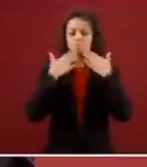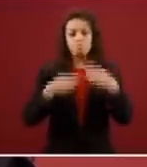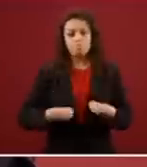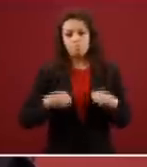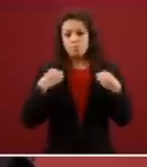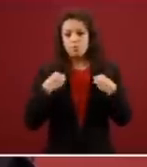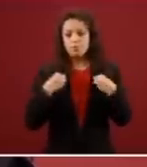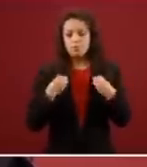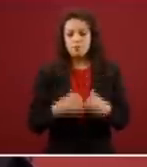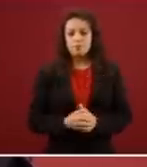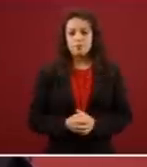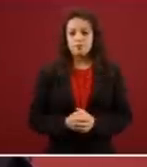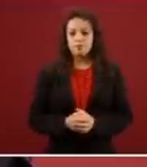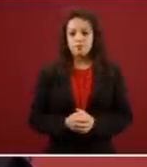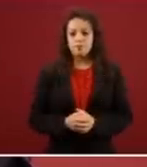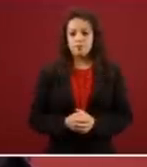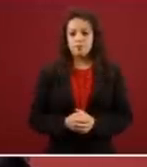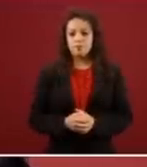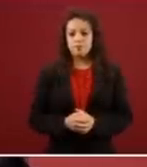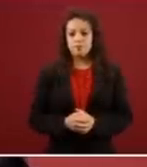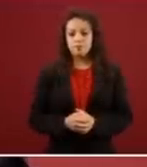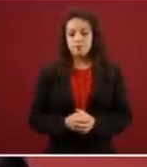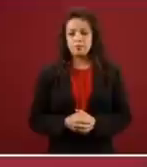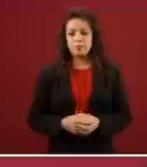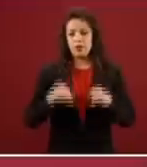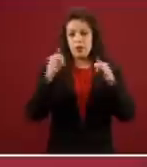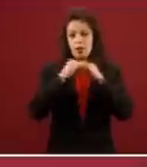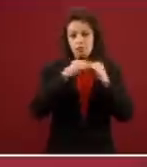para devolverle al pueblo lo robado.